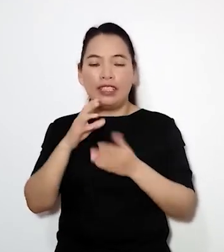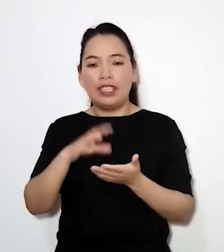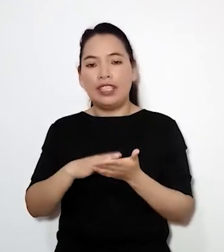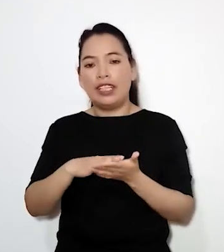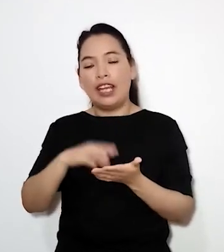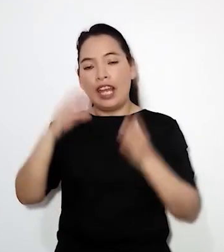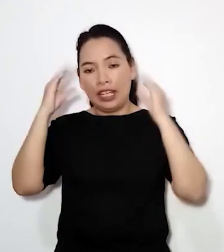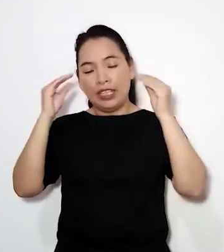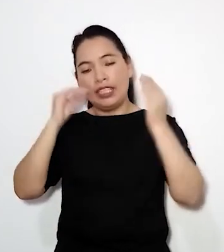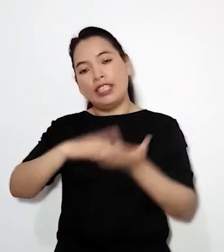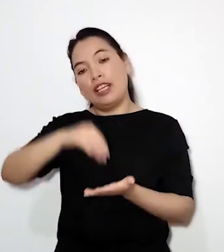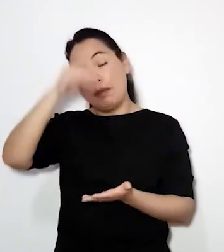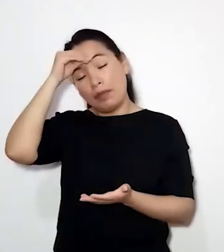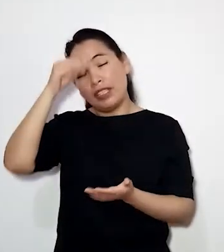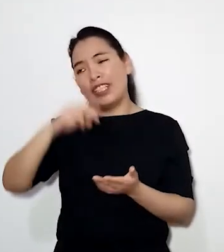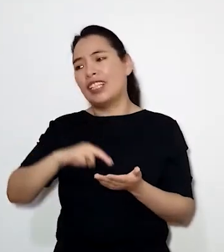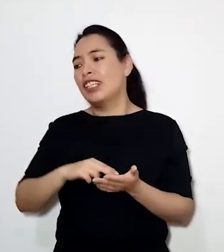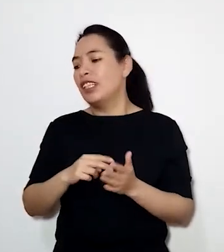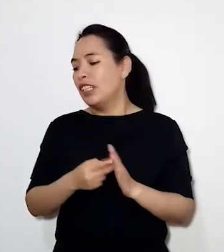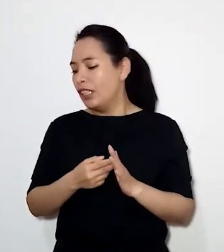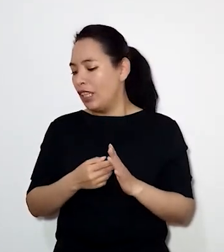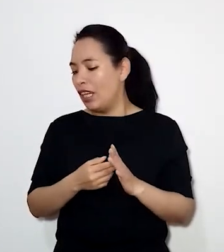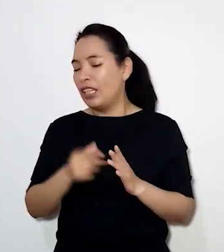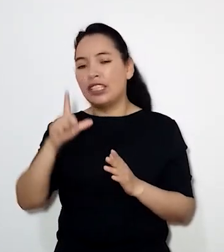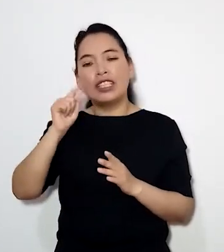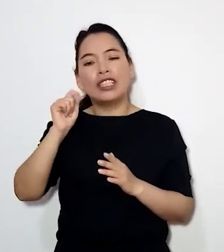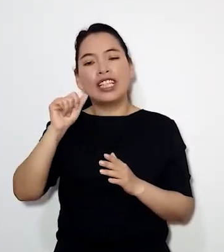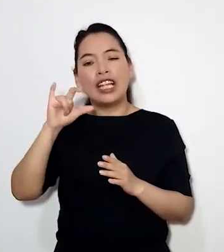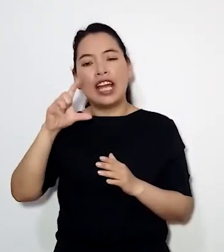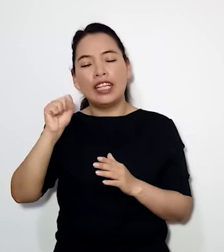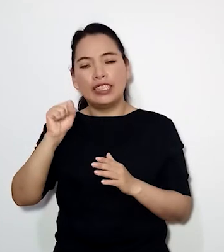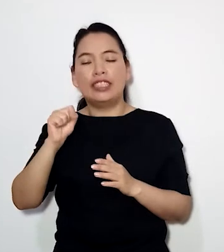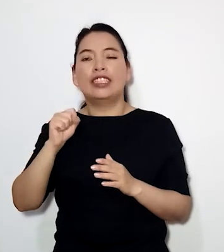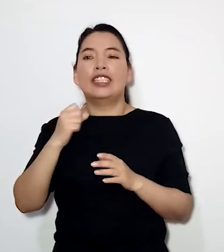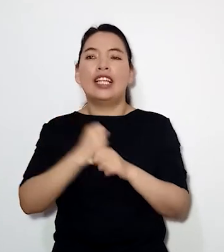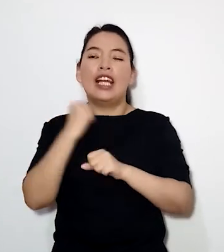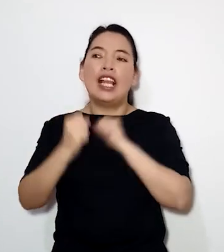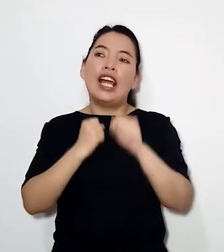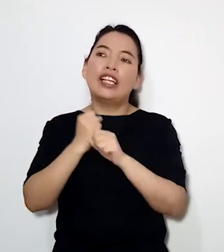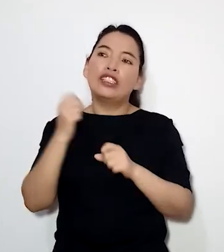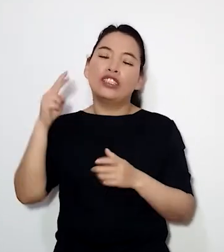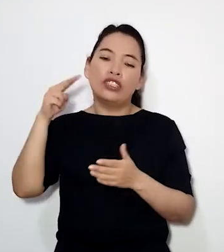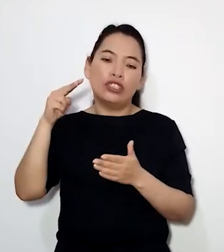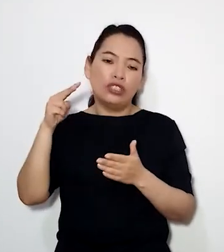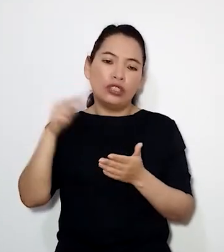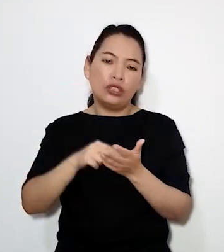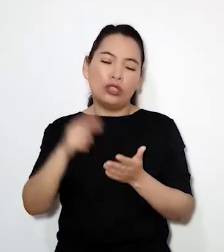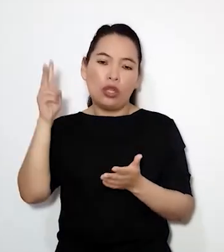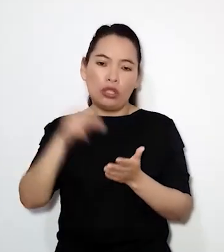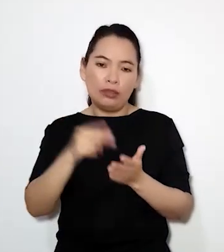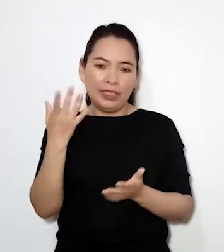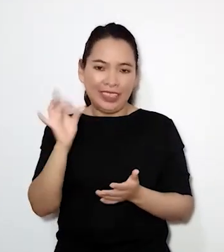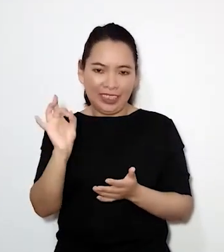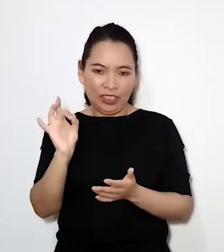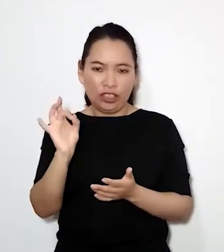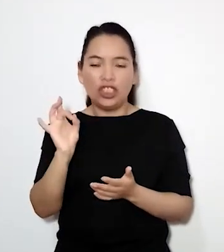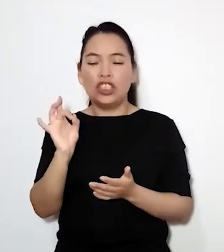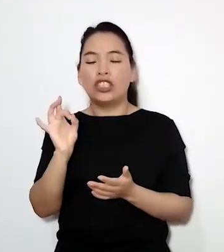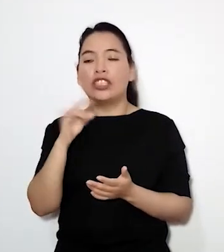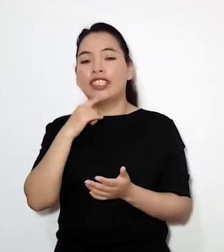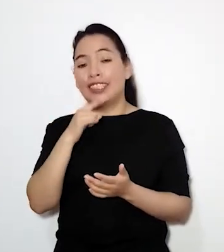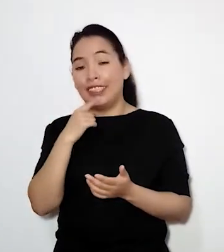publicó del año pasado, pero la encuesta es del 2018. En el 70% de